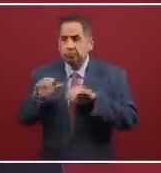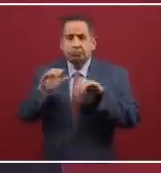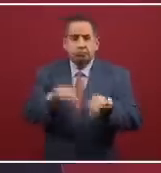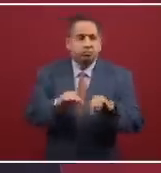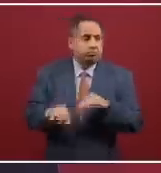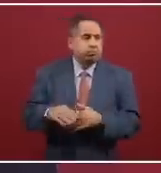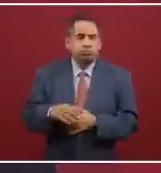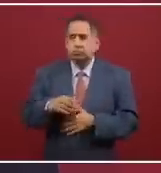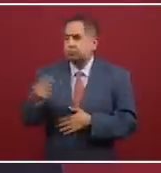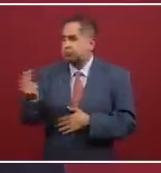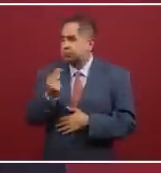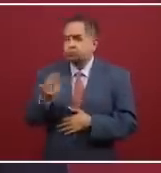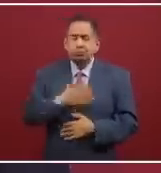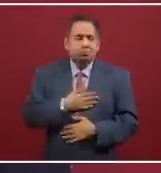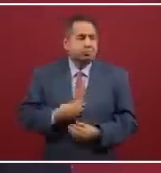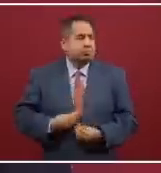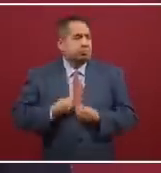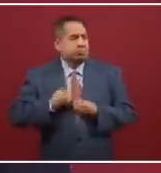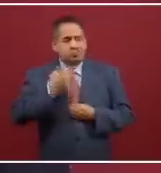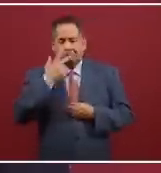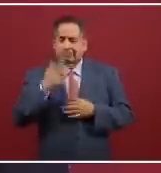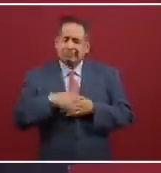de vida